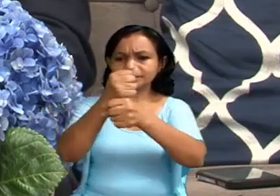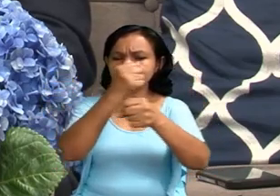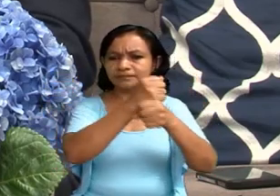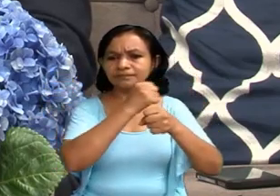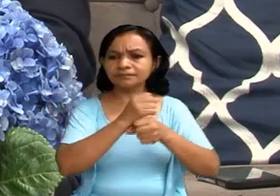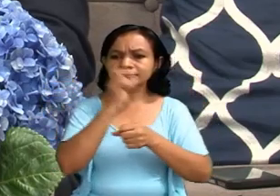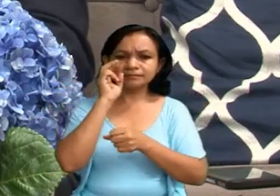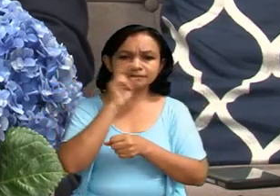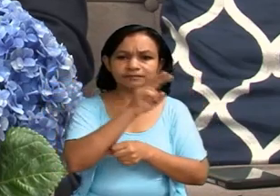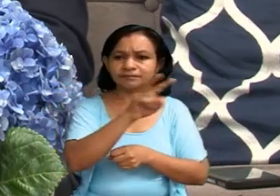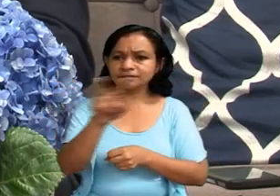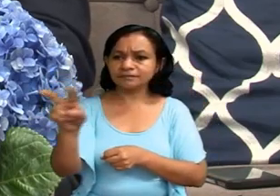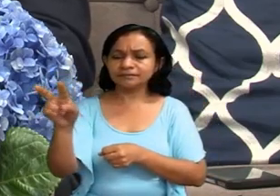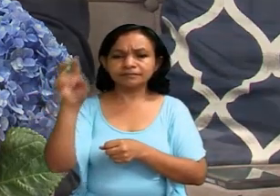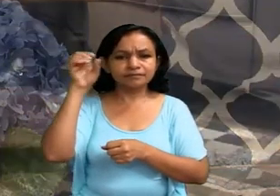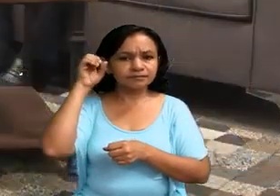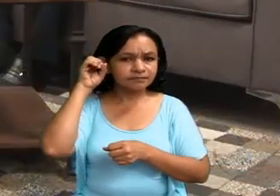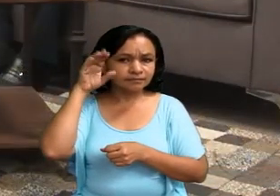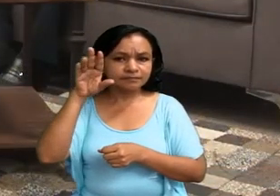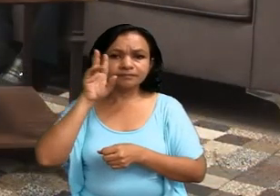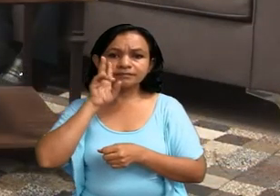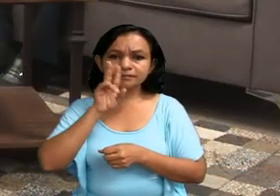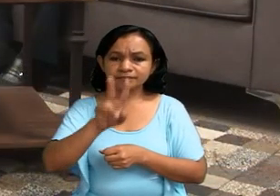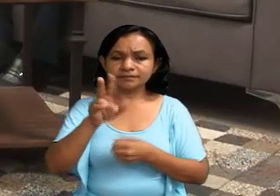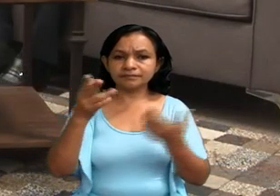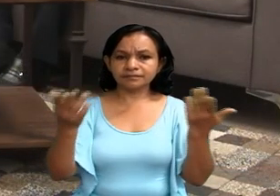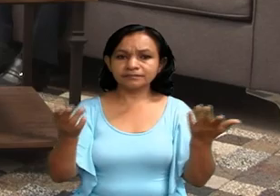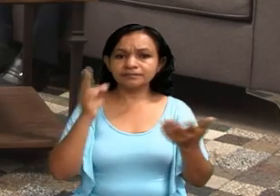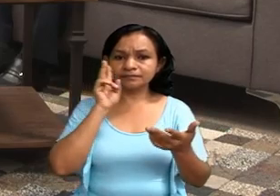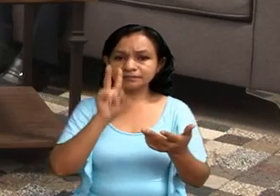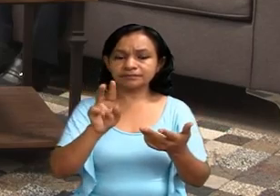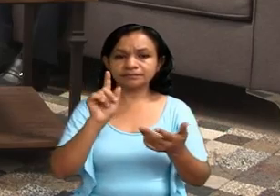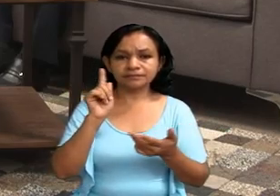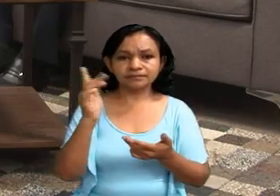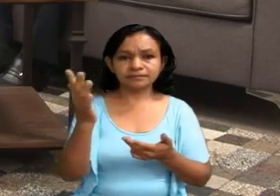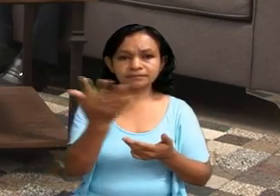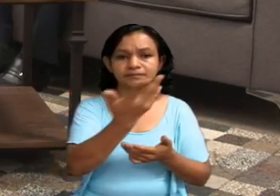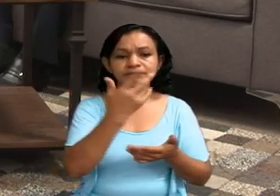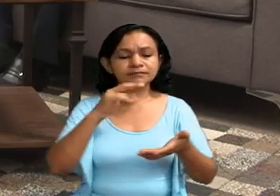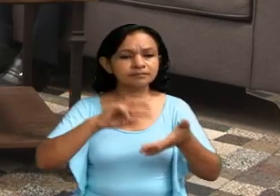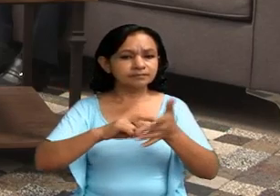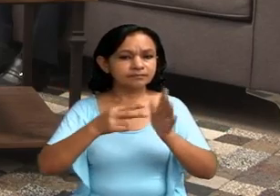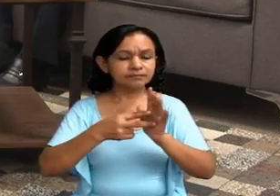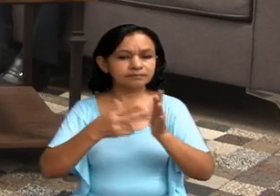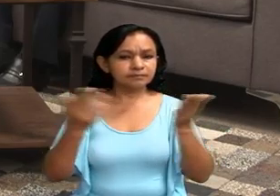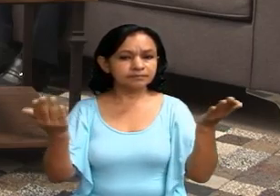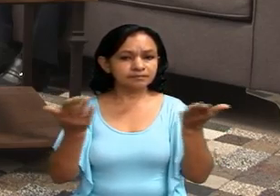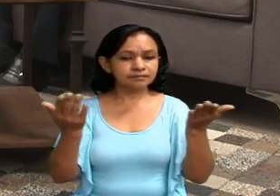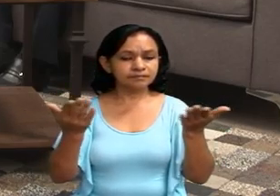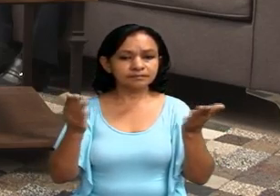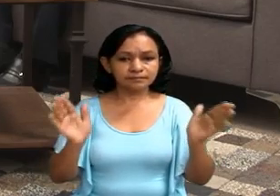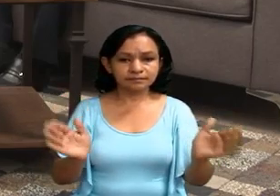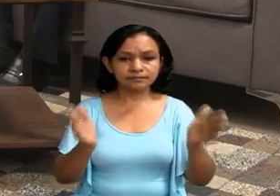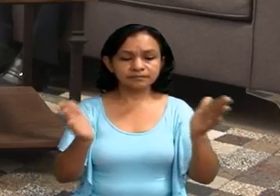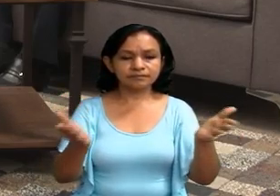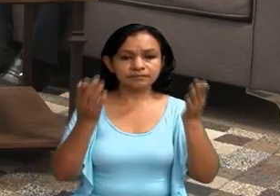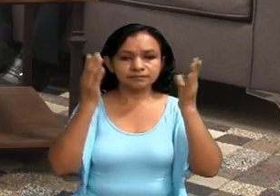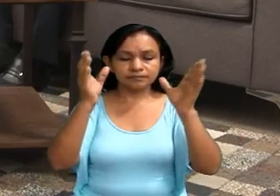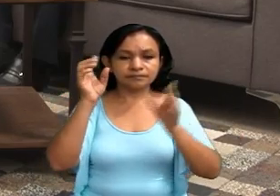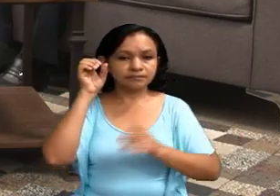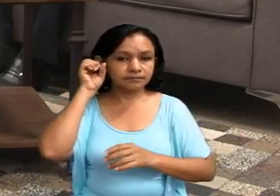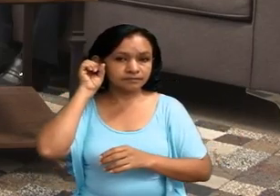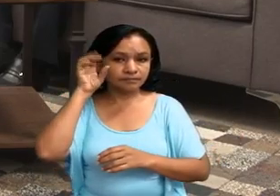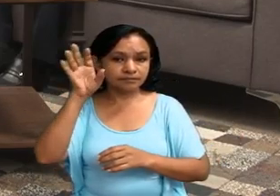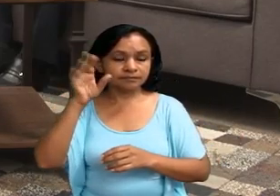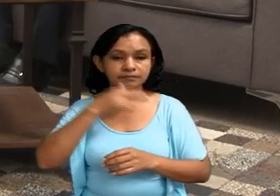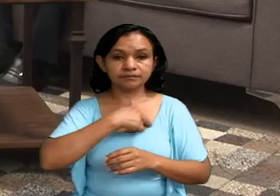cultural, mucha labor turística, mucha labor gastronómica. Y todo eso incide justamente no solamente en promover la cultura y el turismo,